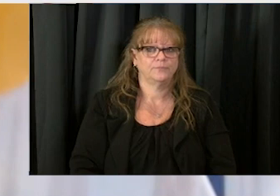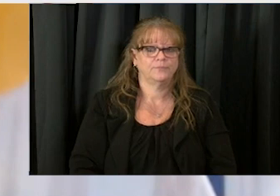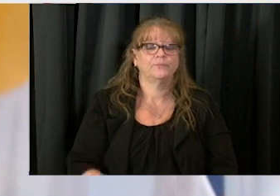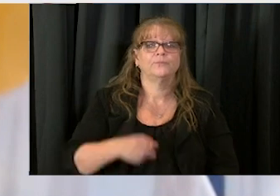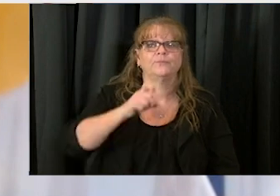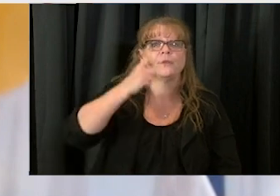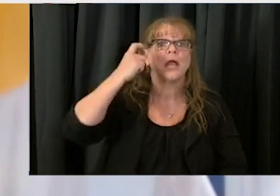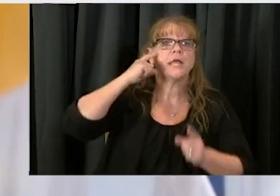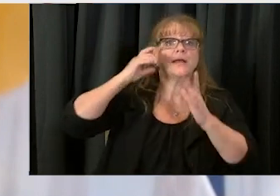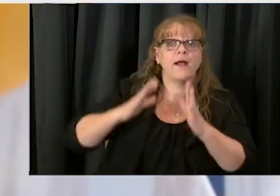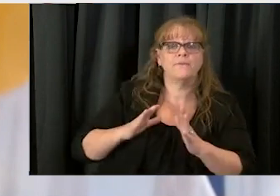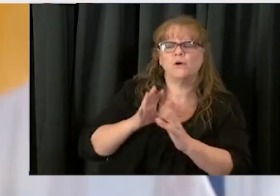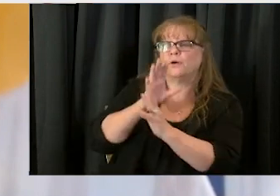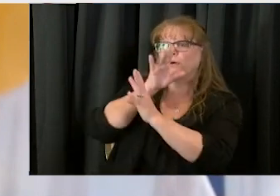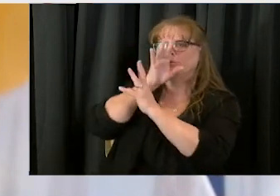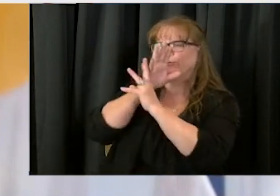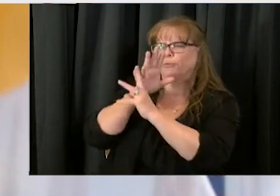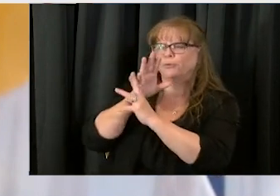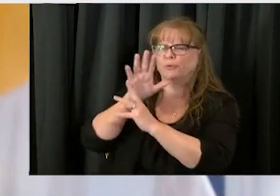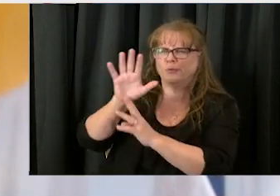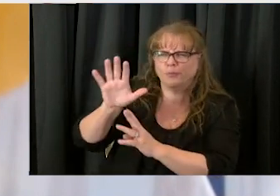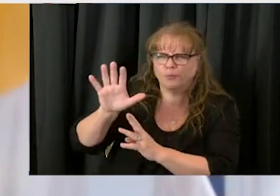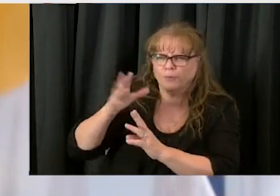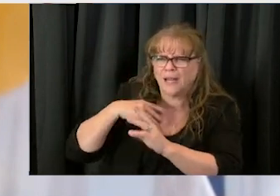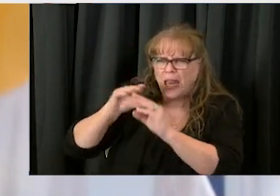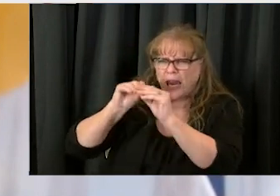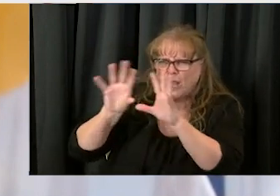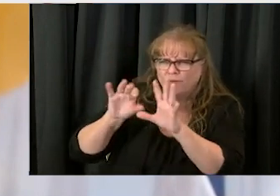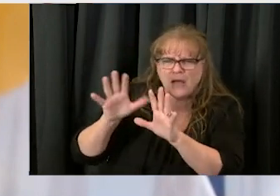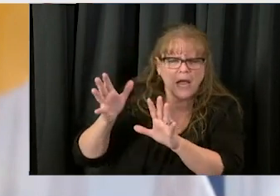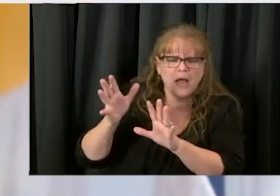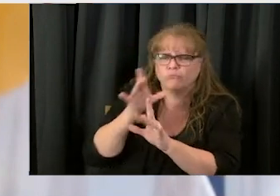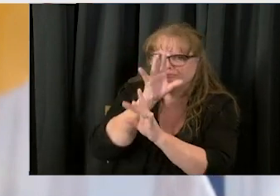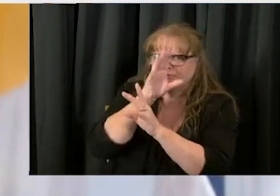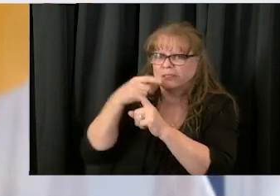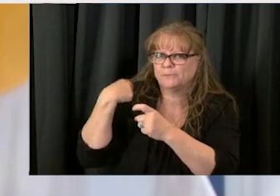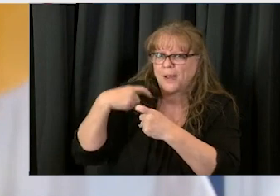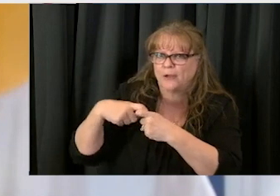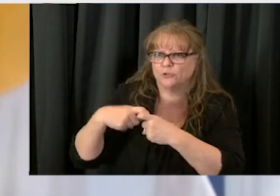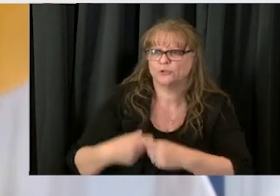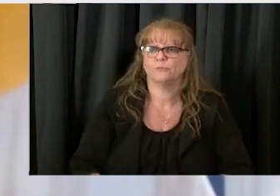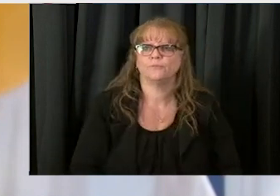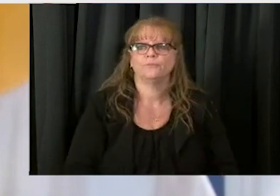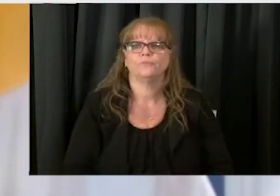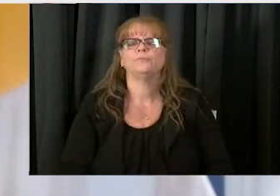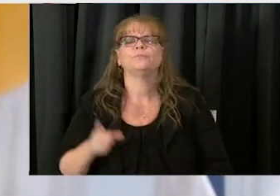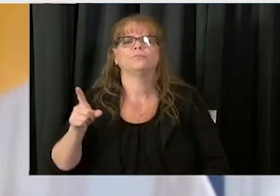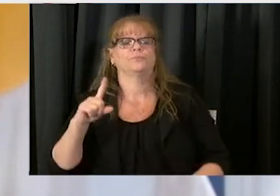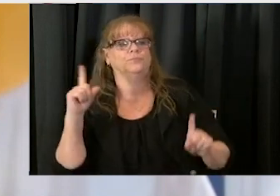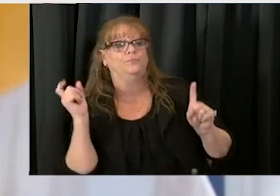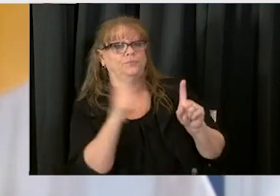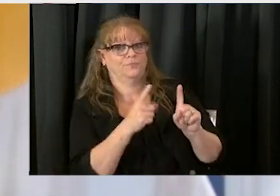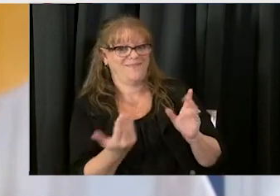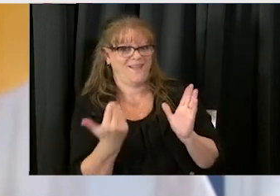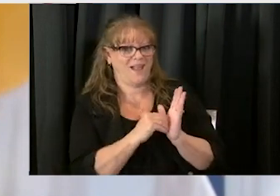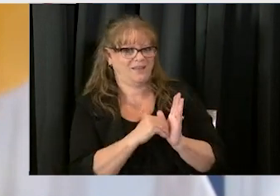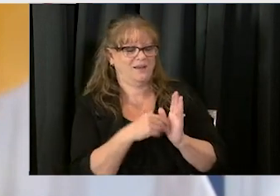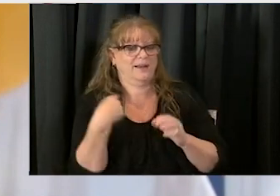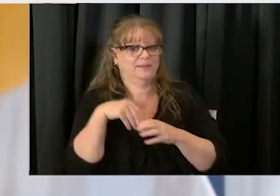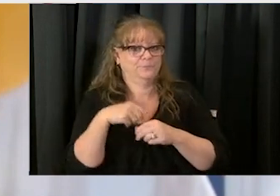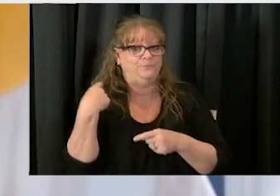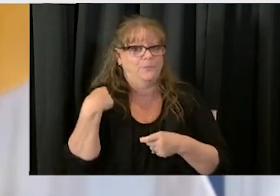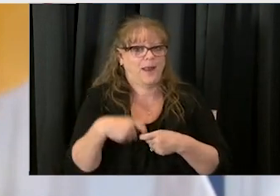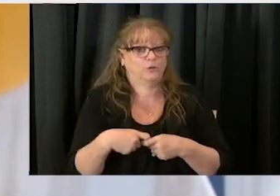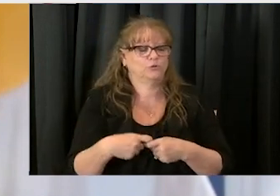Son 2 preguntas. La primera, ¿qué nos puede decir de la nueva variante del COVID-19? Sí. Si hay nuevos casos. Y la segunda, luego de cambiar a